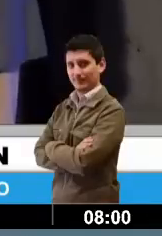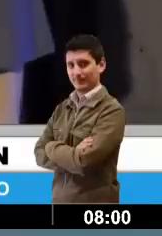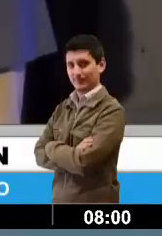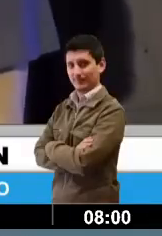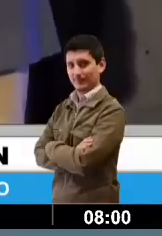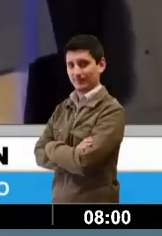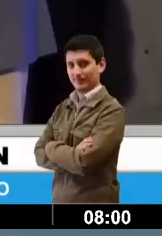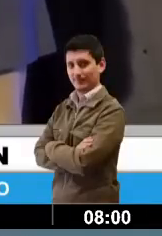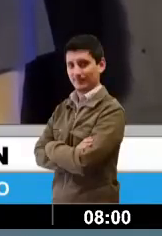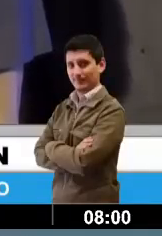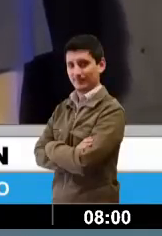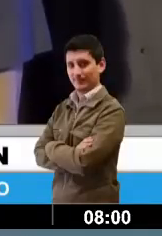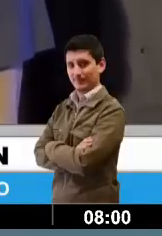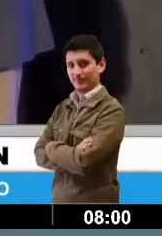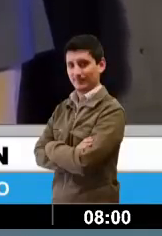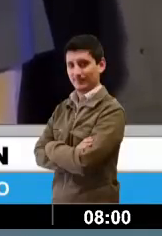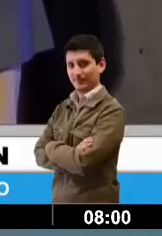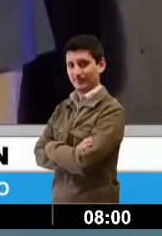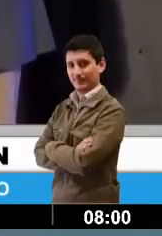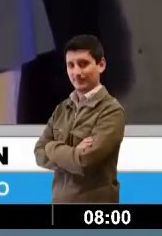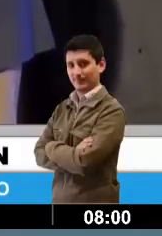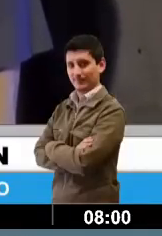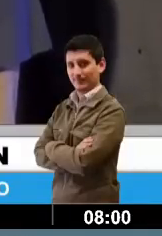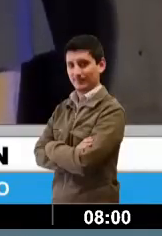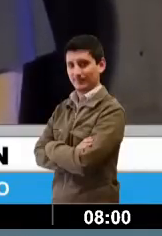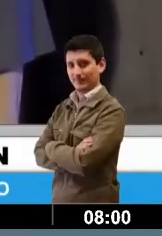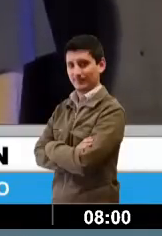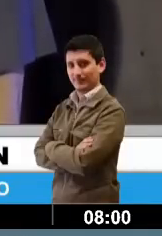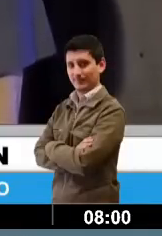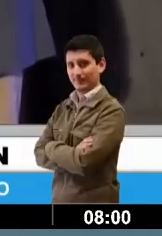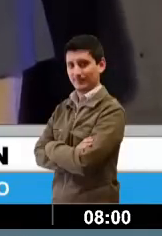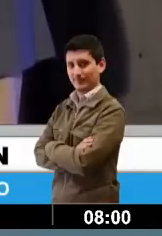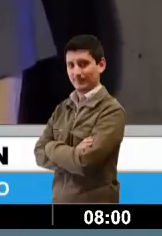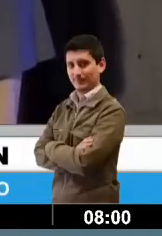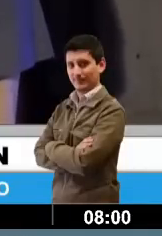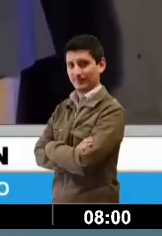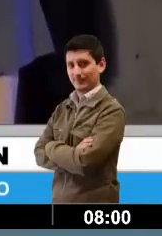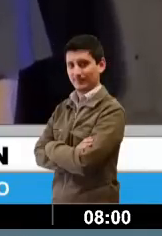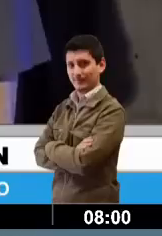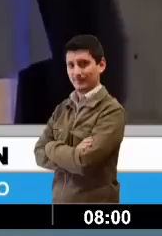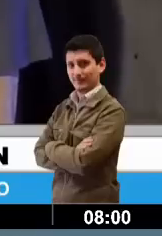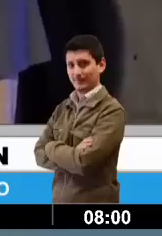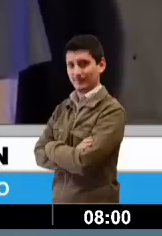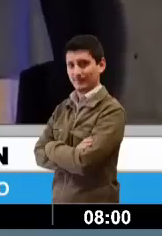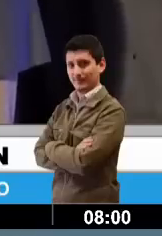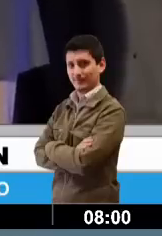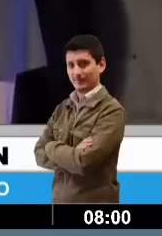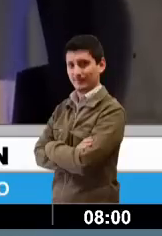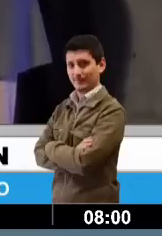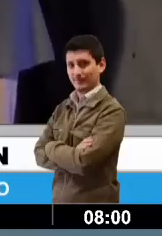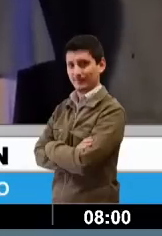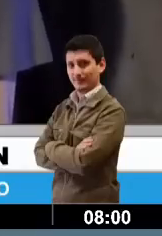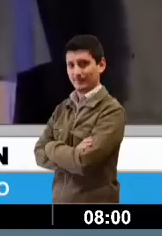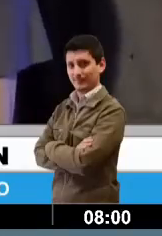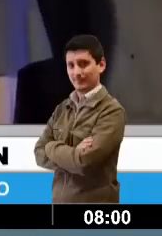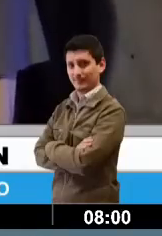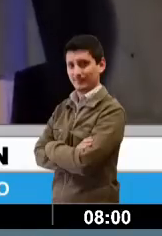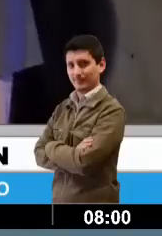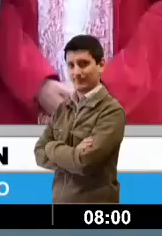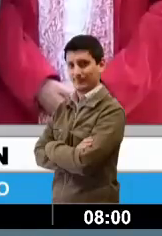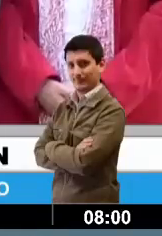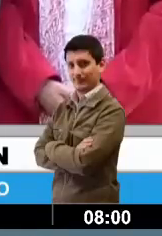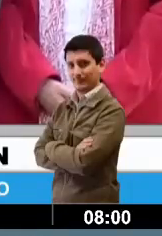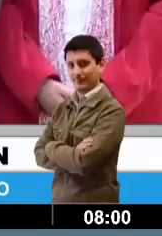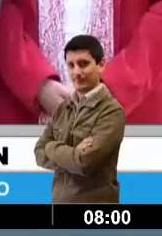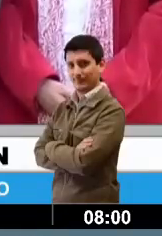la situación es muy compleja porque además, Gonzalo, esa bancada es una bancada que si uno empieza a mirar los nombres, más allá de los